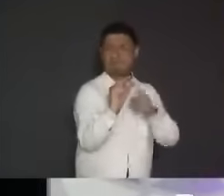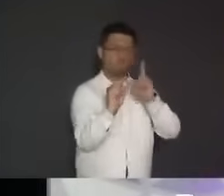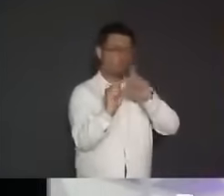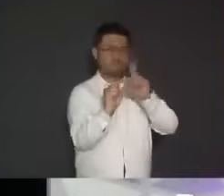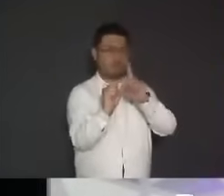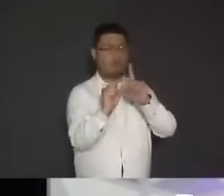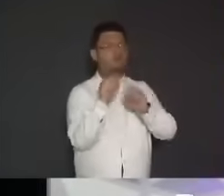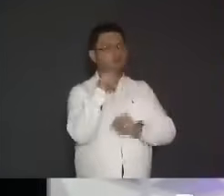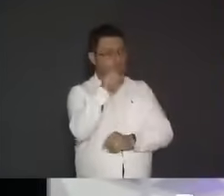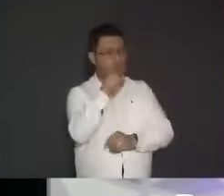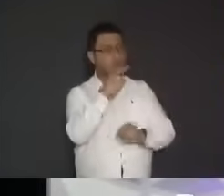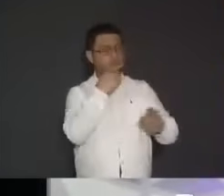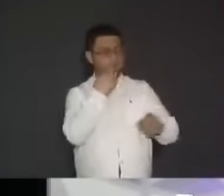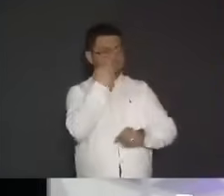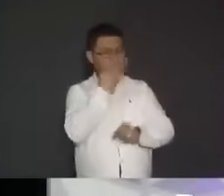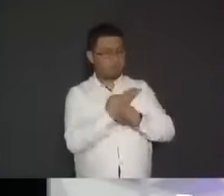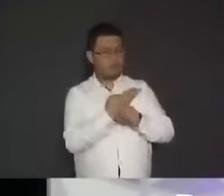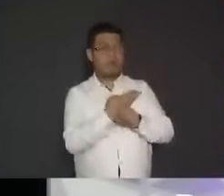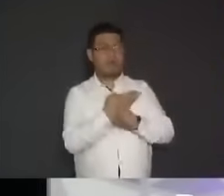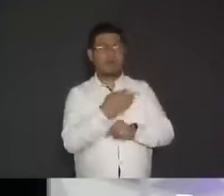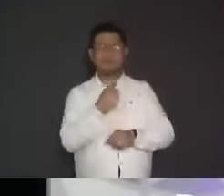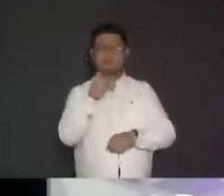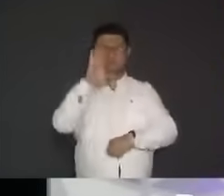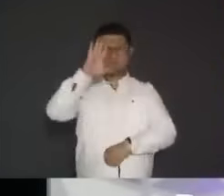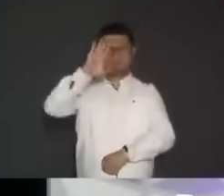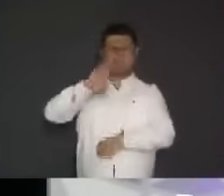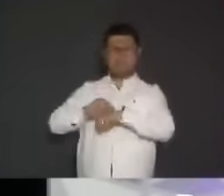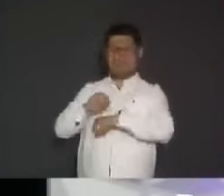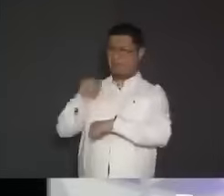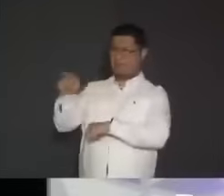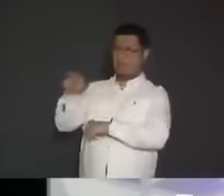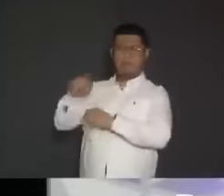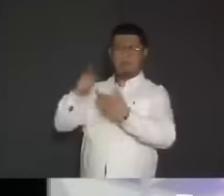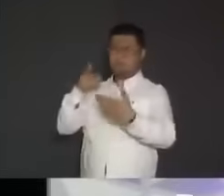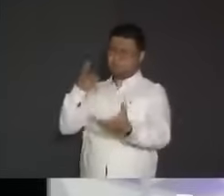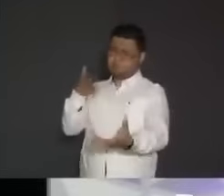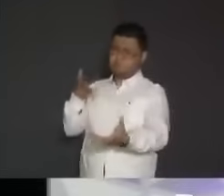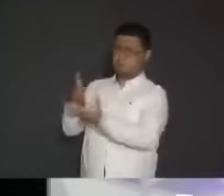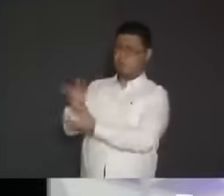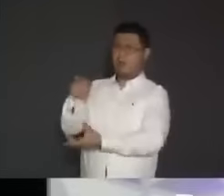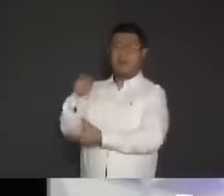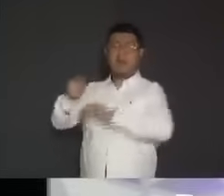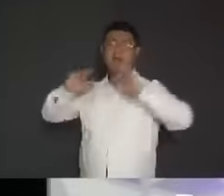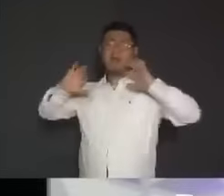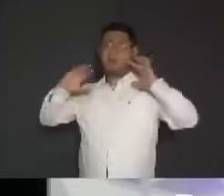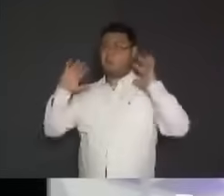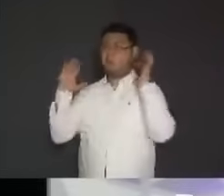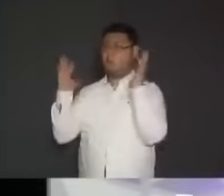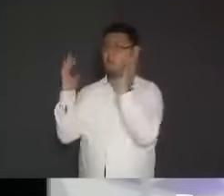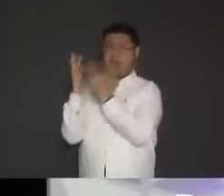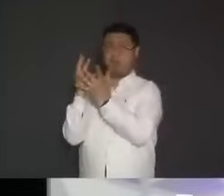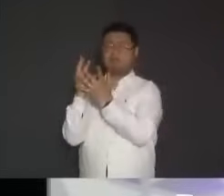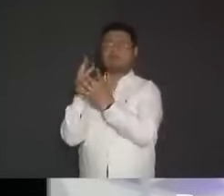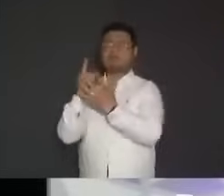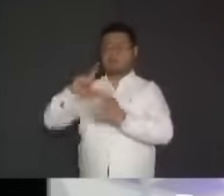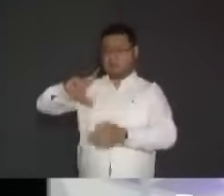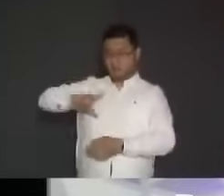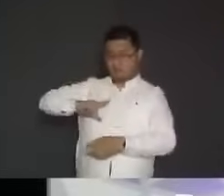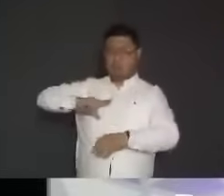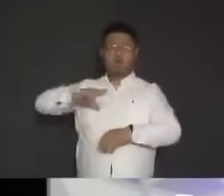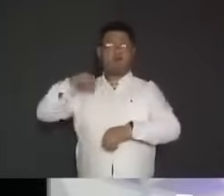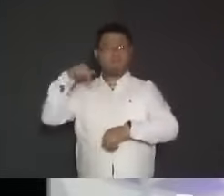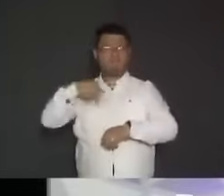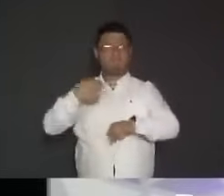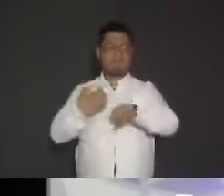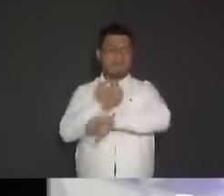Y también no podemos seguir permitiendo la devastación ambiental que nos ha dejado la actual administración estatal, municipal y